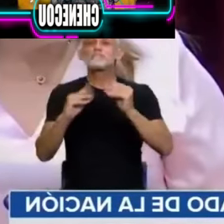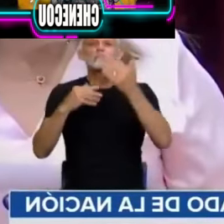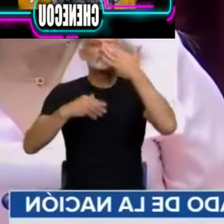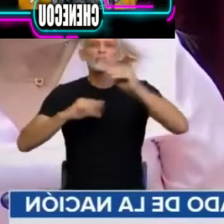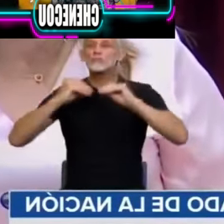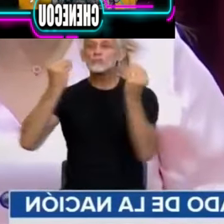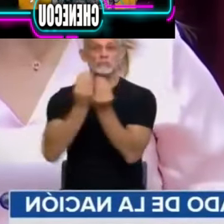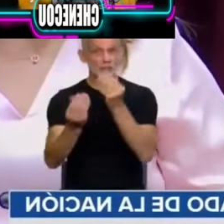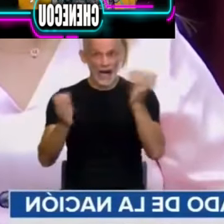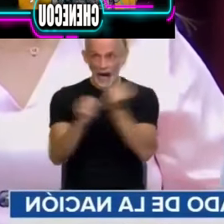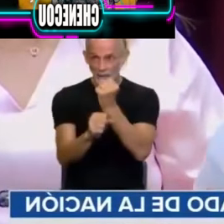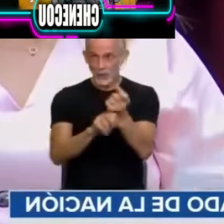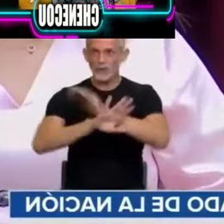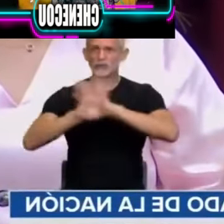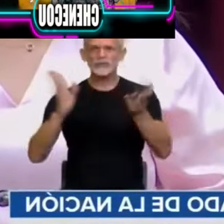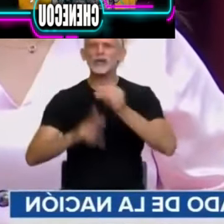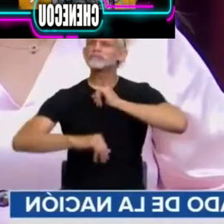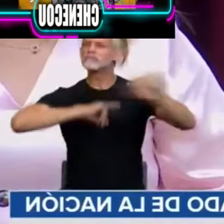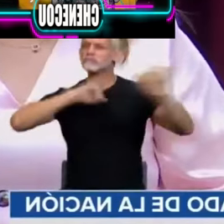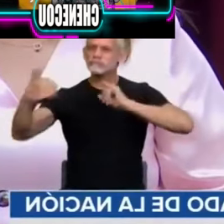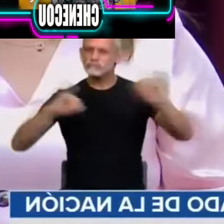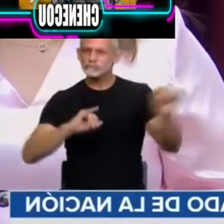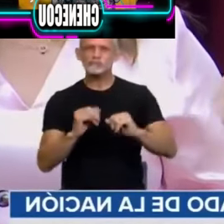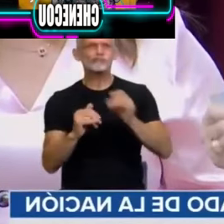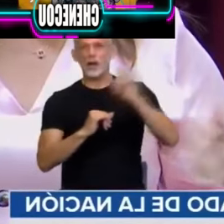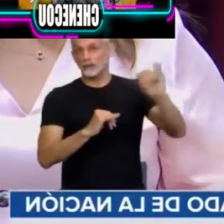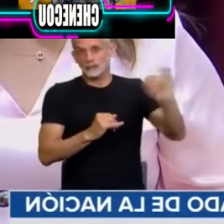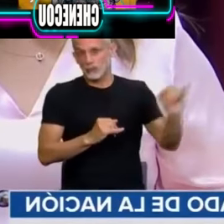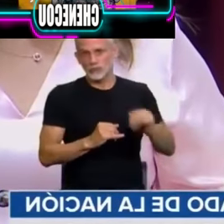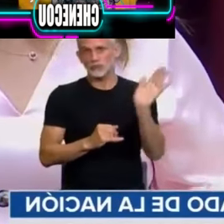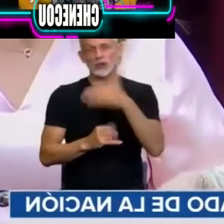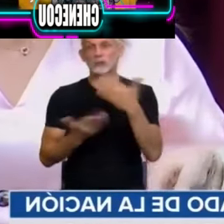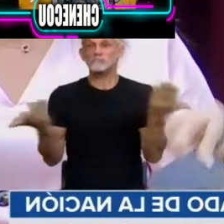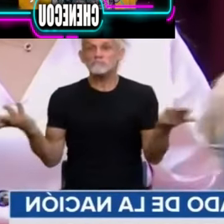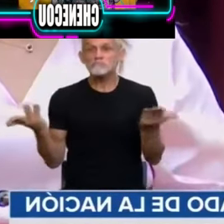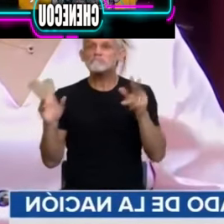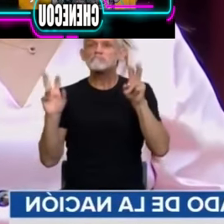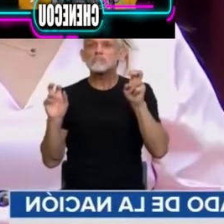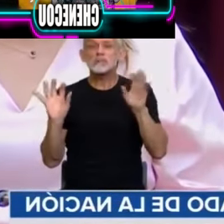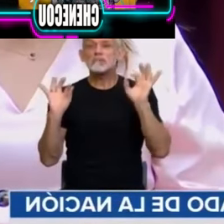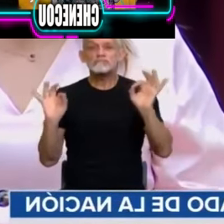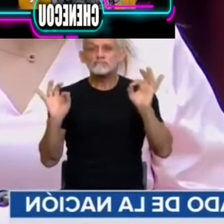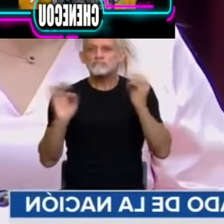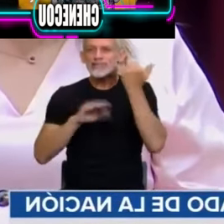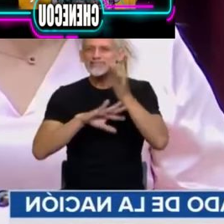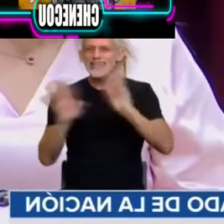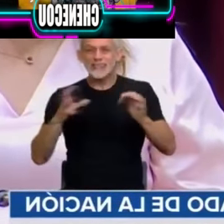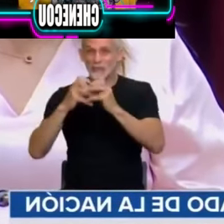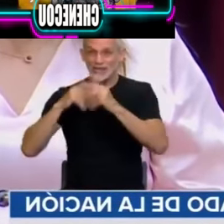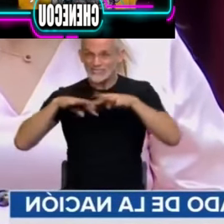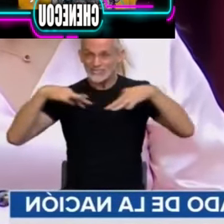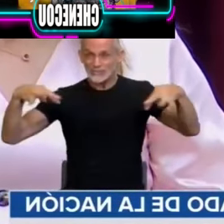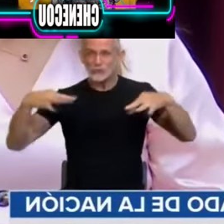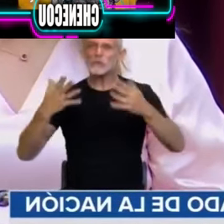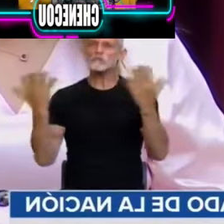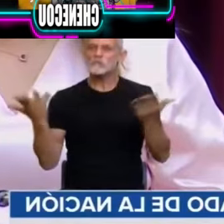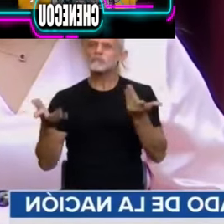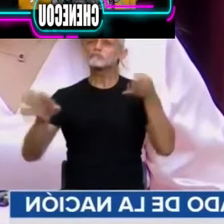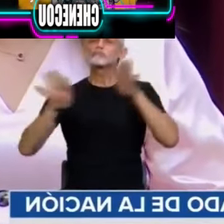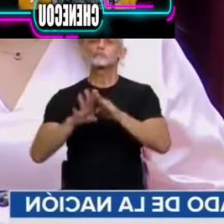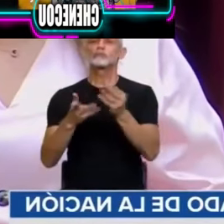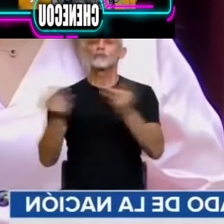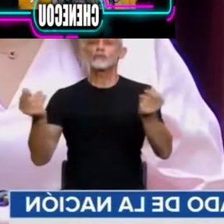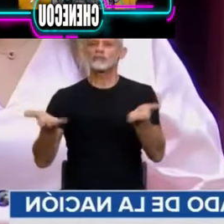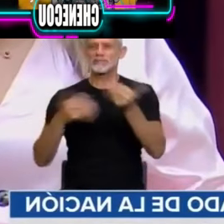Resulta aprobado, se van a realizar las pertinentes comunicaciones y no habiendo más temas que tratar para esta sesión, decreto el cierre